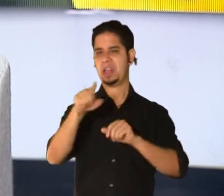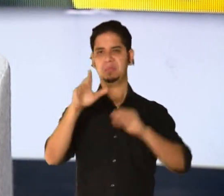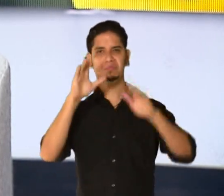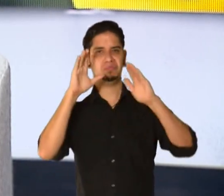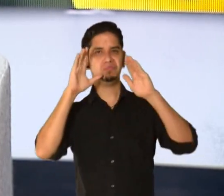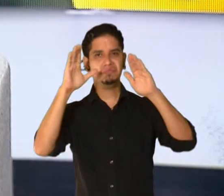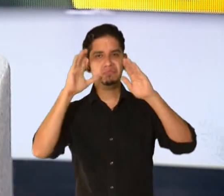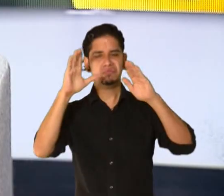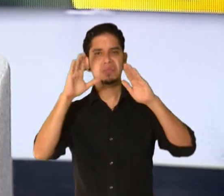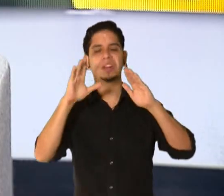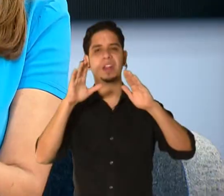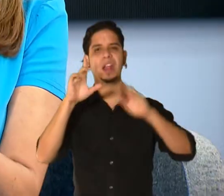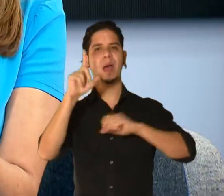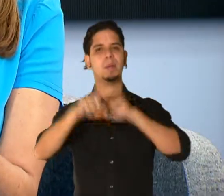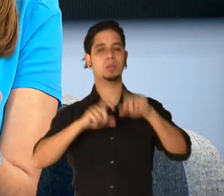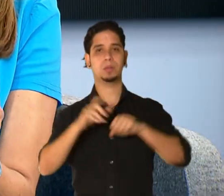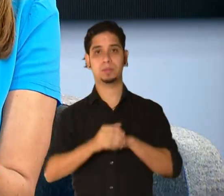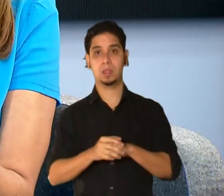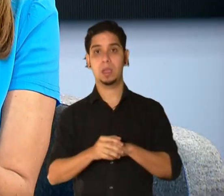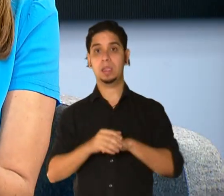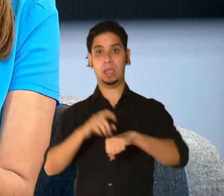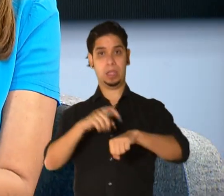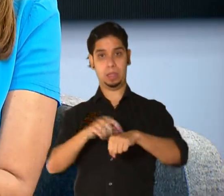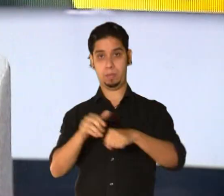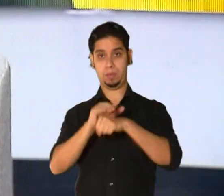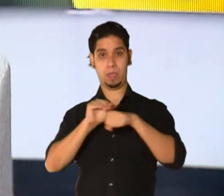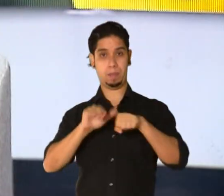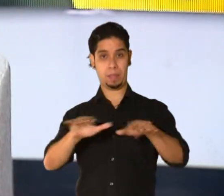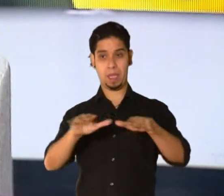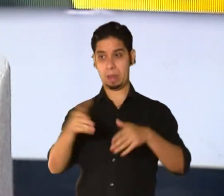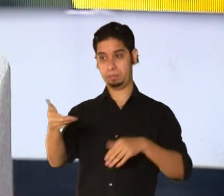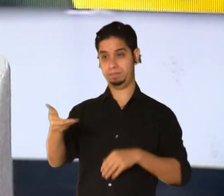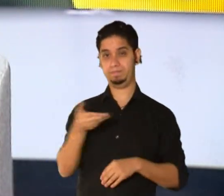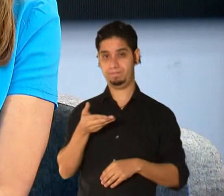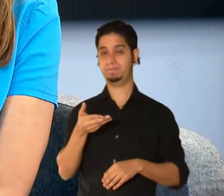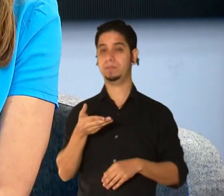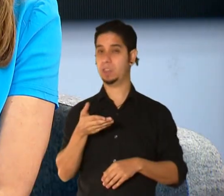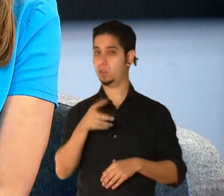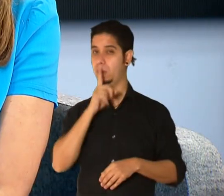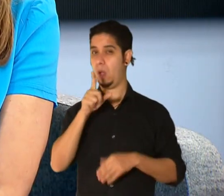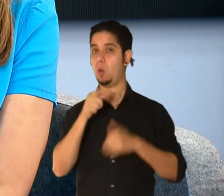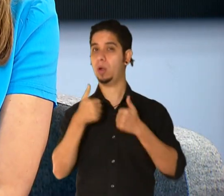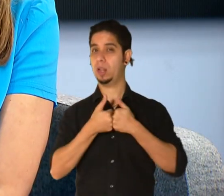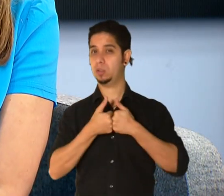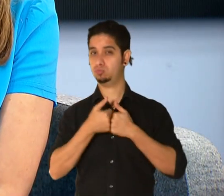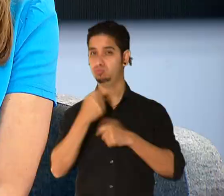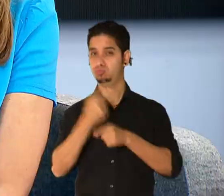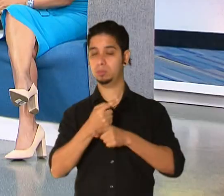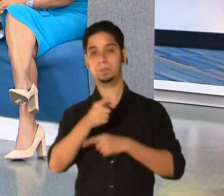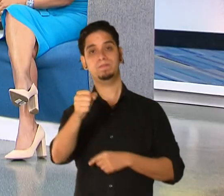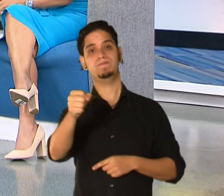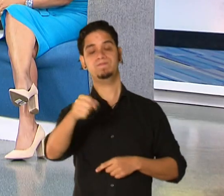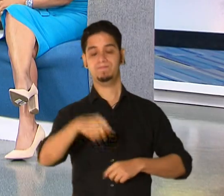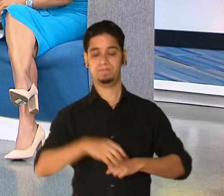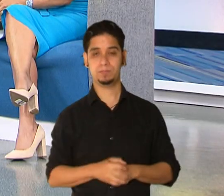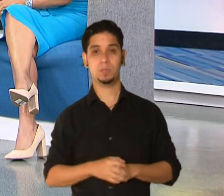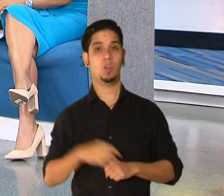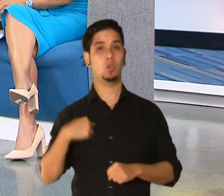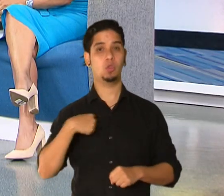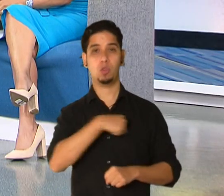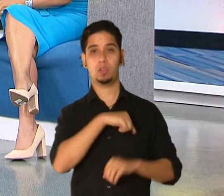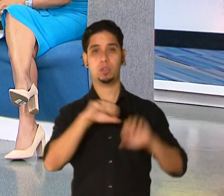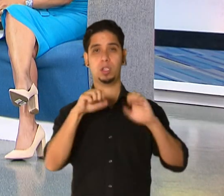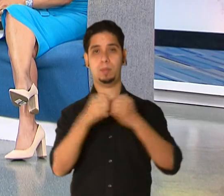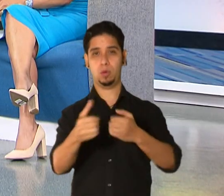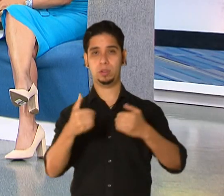a las preguntas. Y a recibirlos en medio de la pandemia, que también ha sido un reto. Sí. Y claro, nuestro equipo tenía